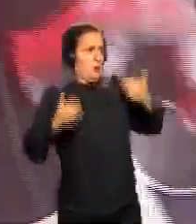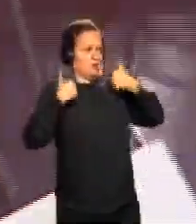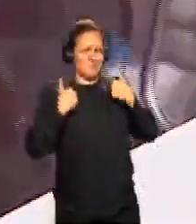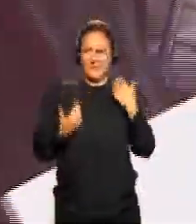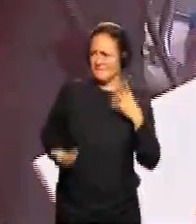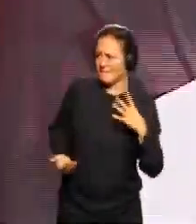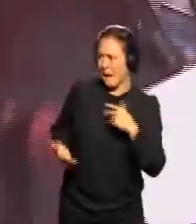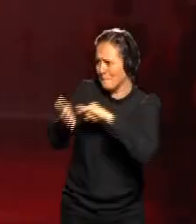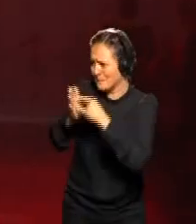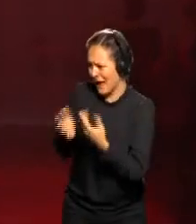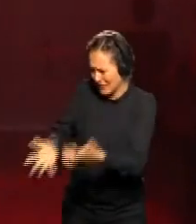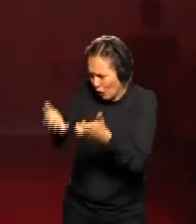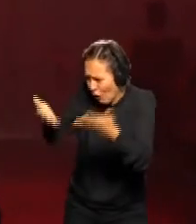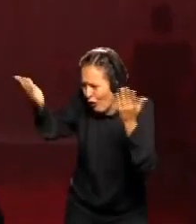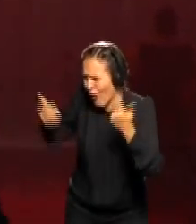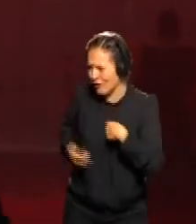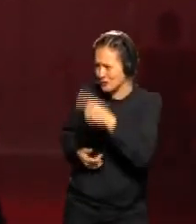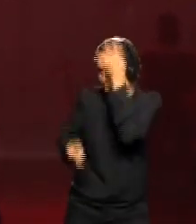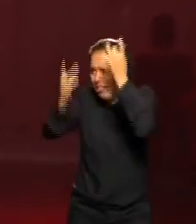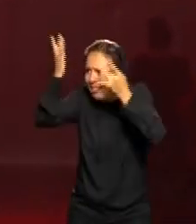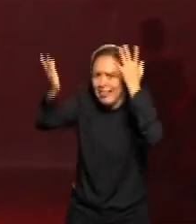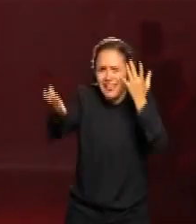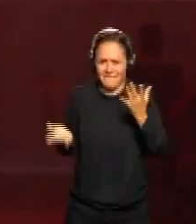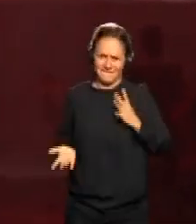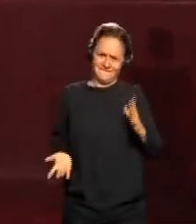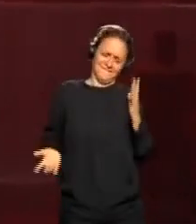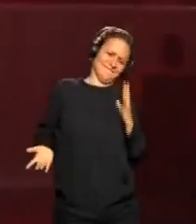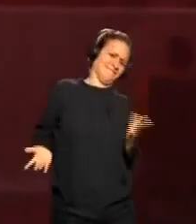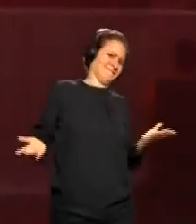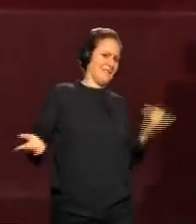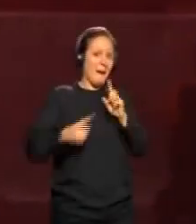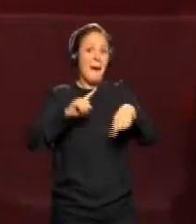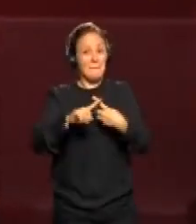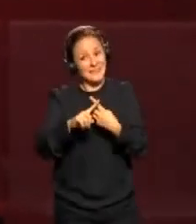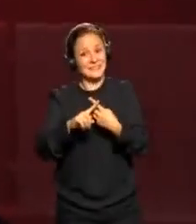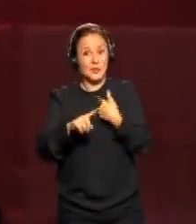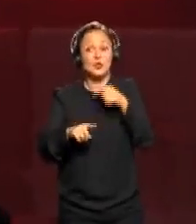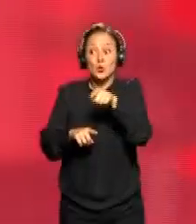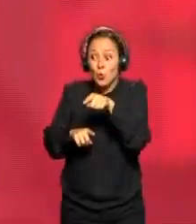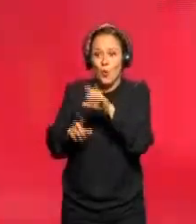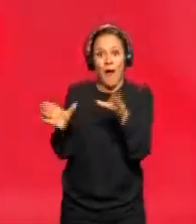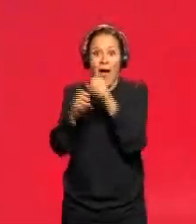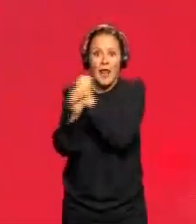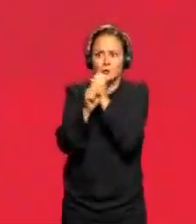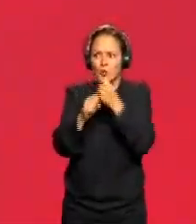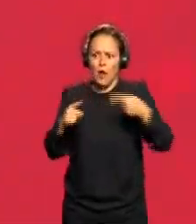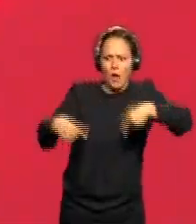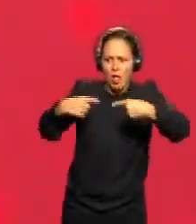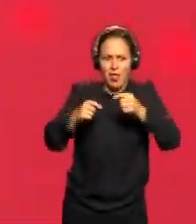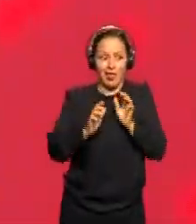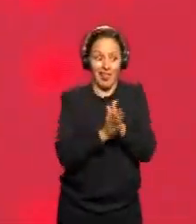¿Qué plan ni qué cojones? Estaba improvisando. Y para colmo ya a las murgas